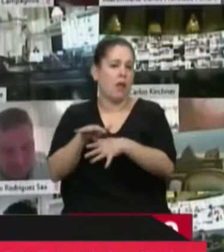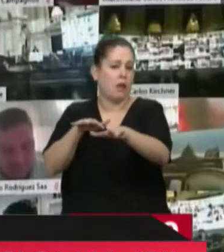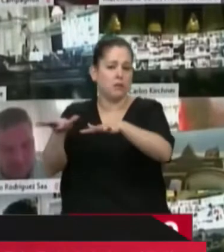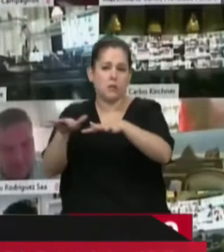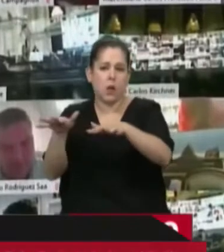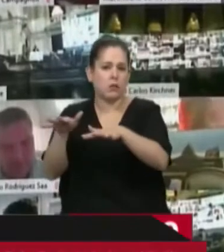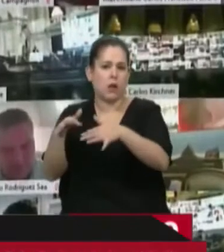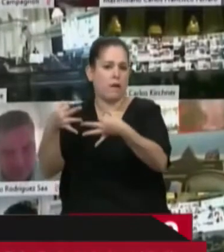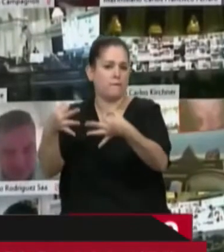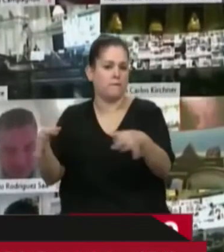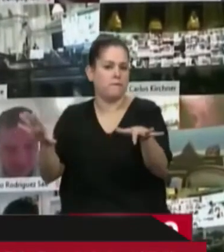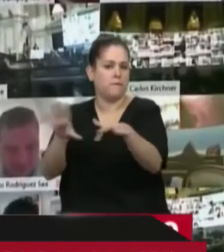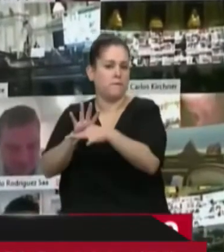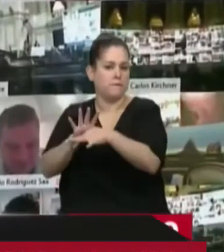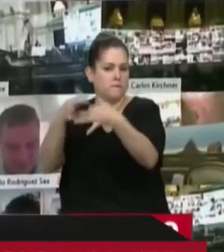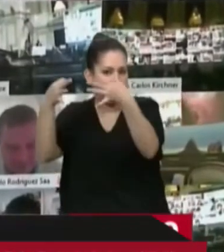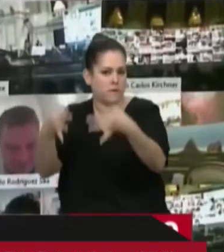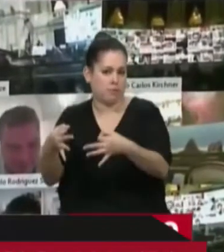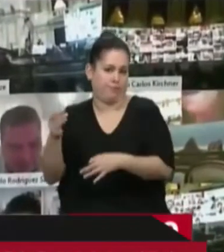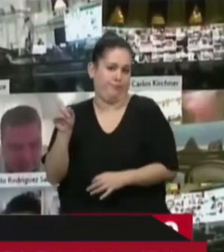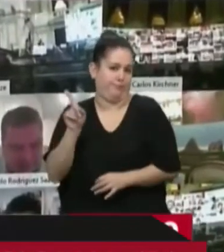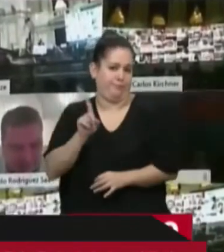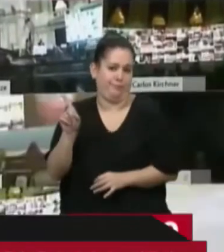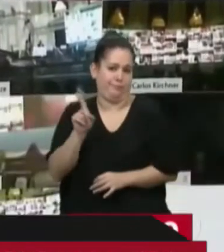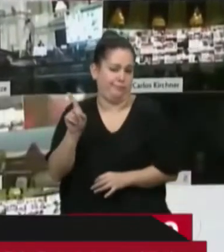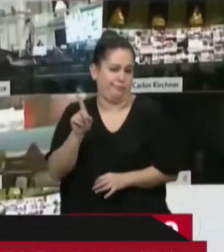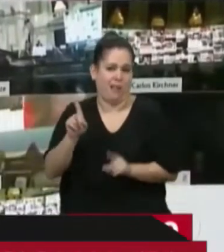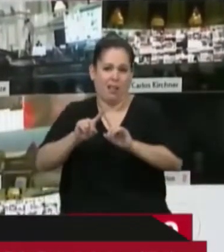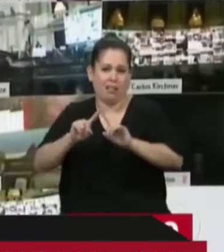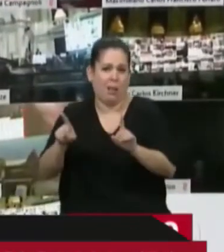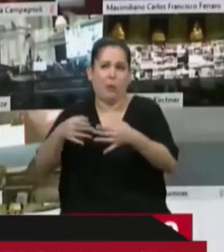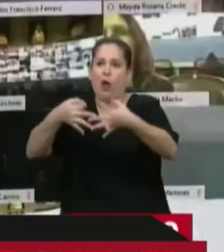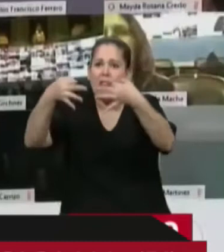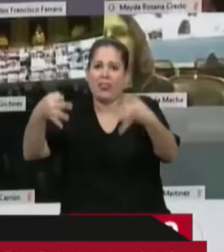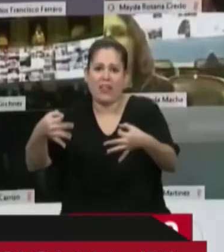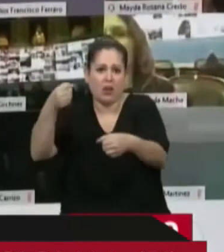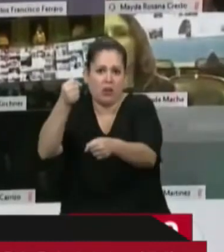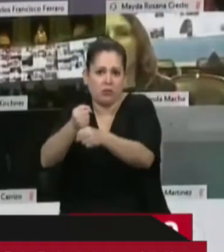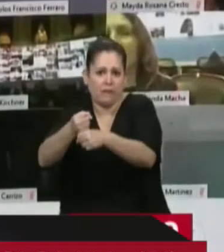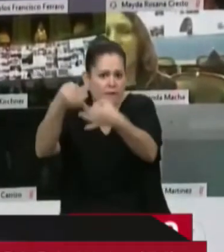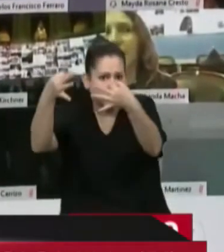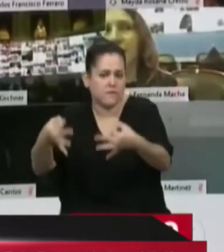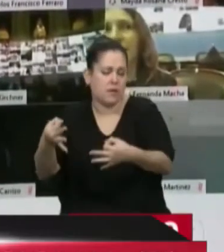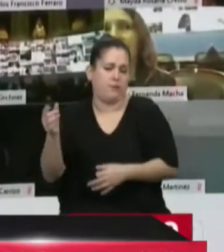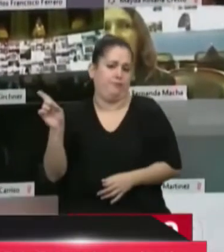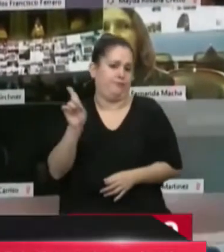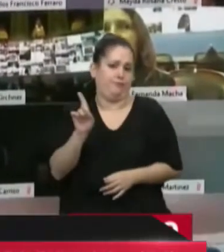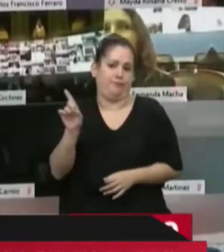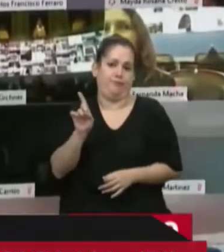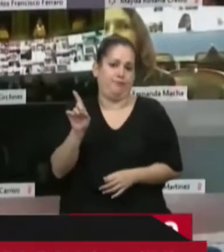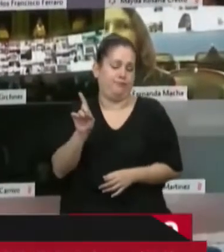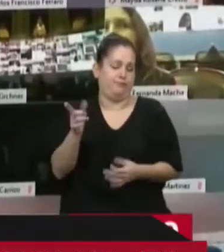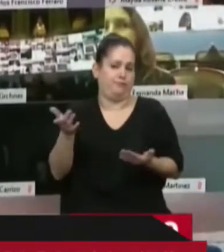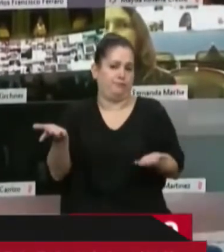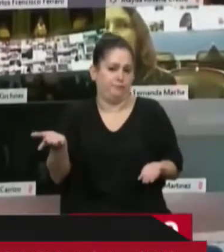gobiernos provinciales y en el caso de las escuelas privadas, los empleadores de la educación privada. ¿Esto se habilitaría solo en el